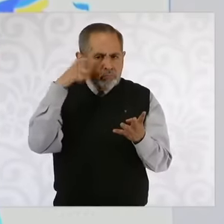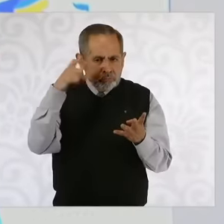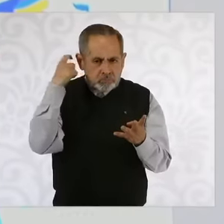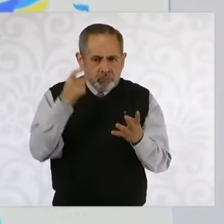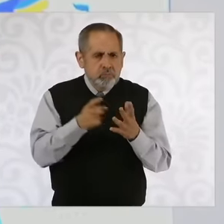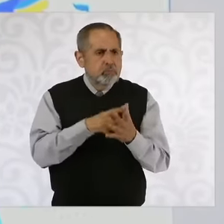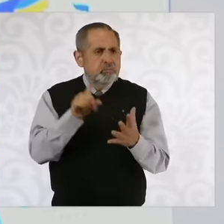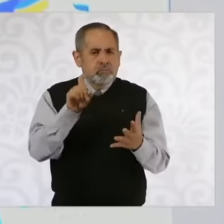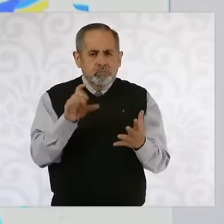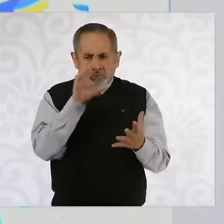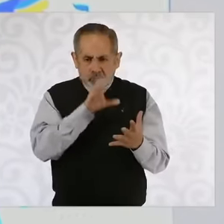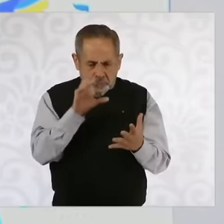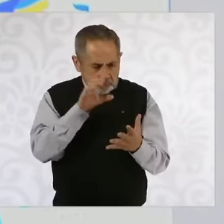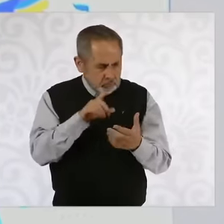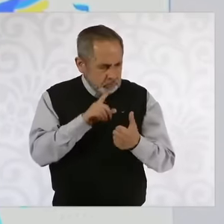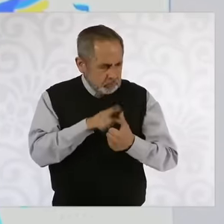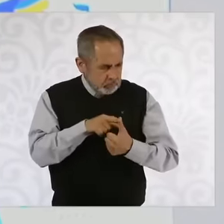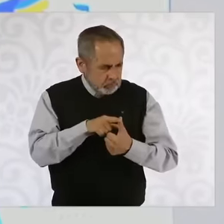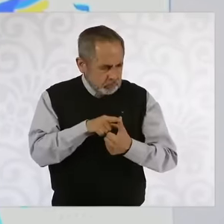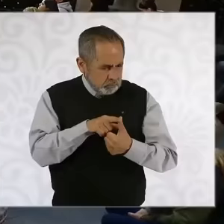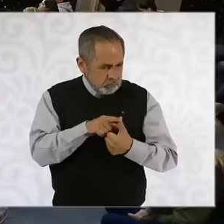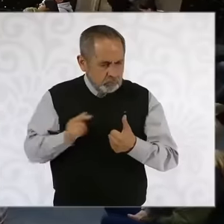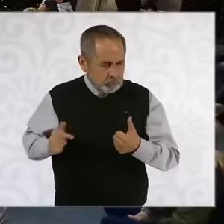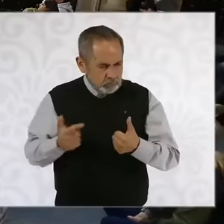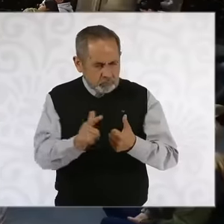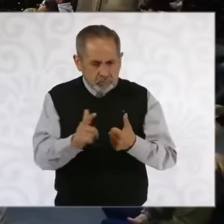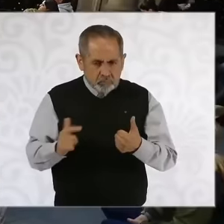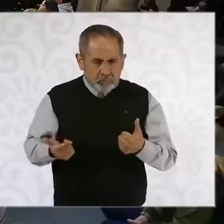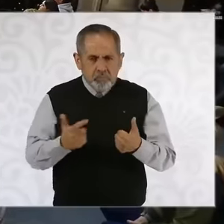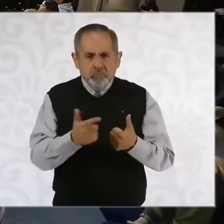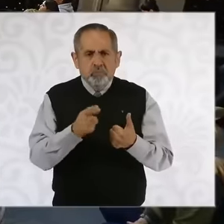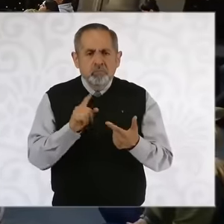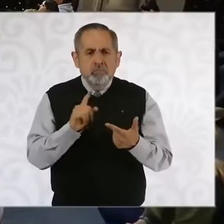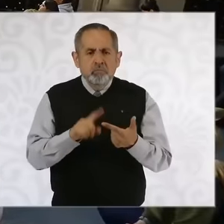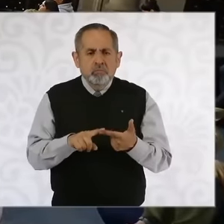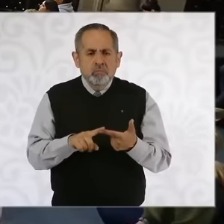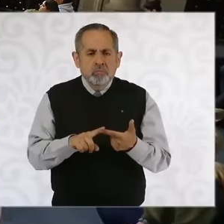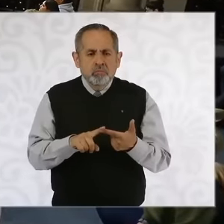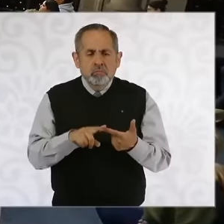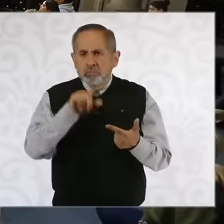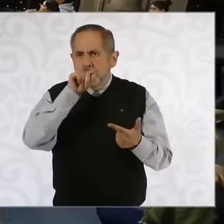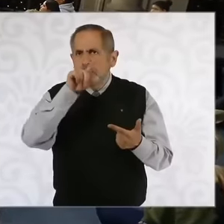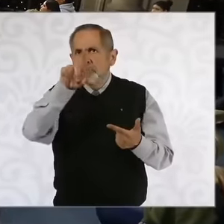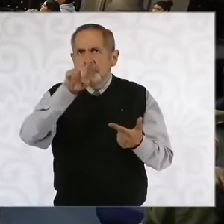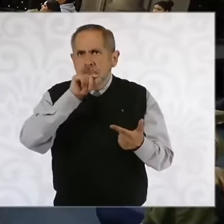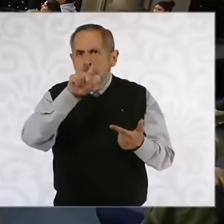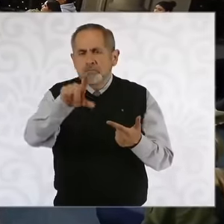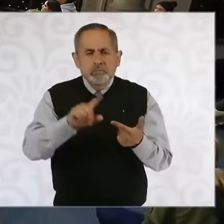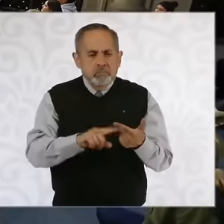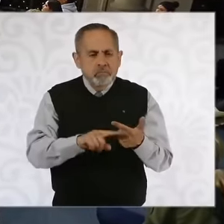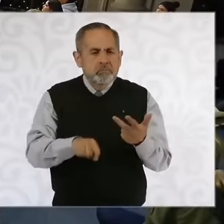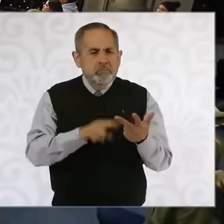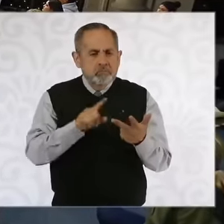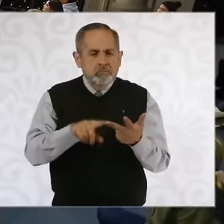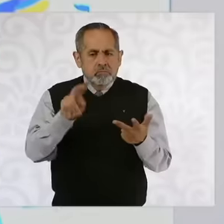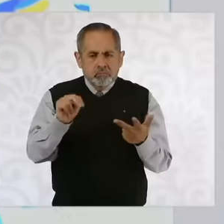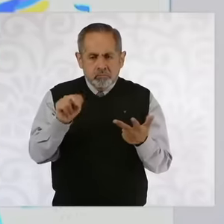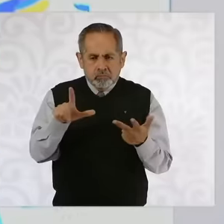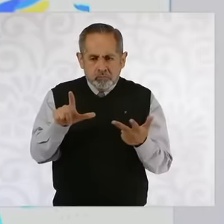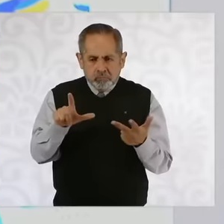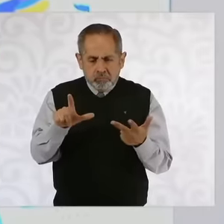Querétaro, Aguascalientes, Guanajuato, Jalisco y Nuevo León, ya